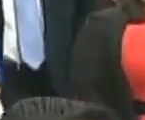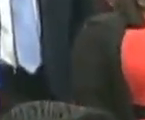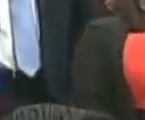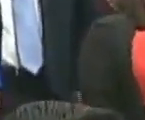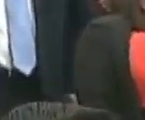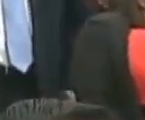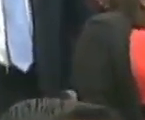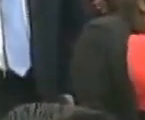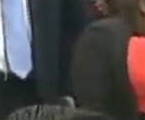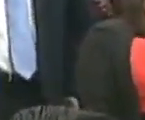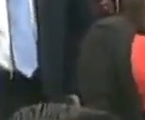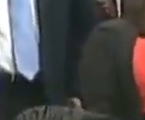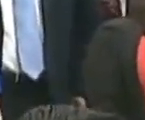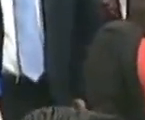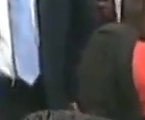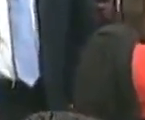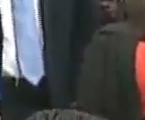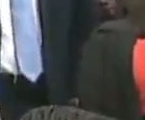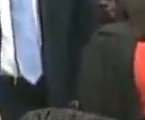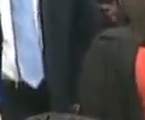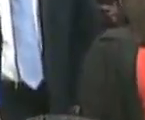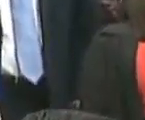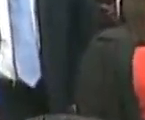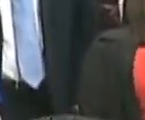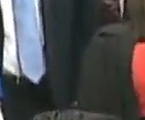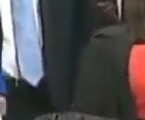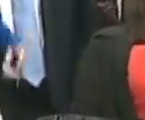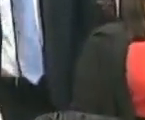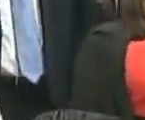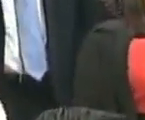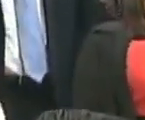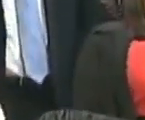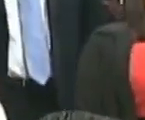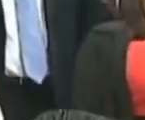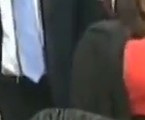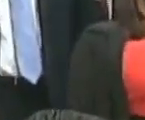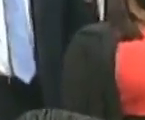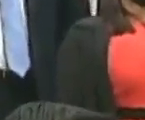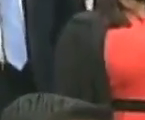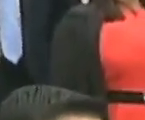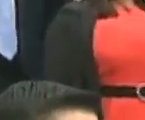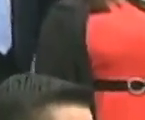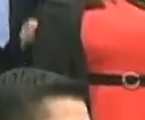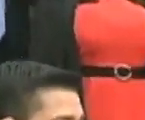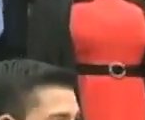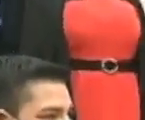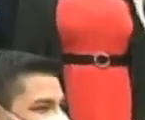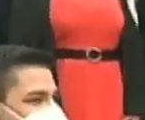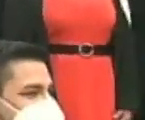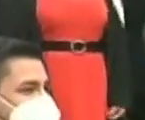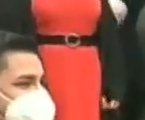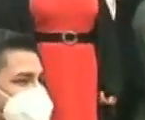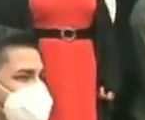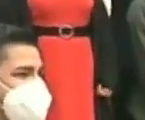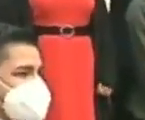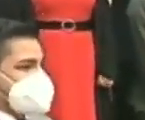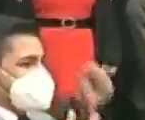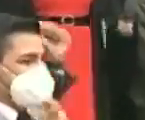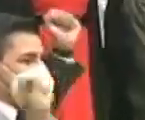del Palacio Federal Legislativo, amenizada por el grupo experimental Nuestra América de la parroquia 23 de